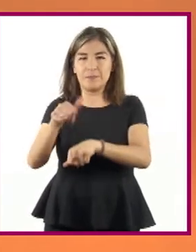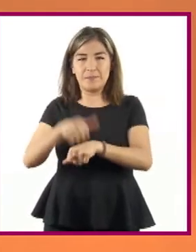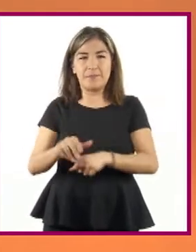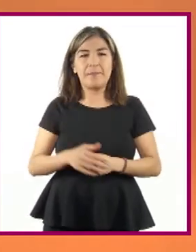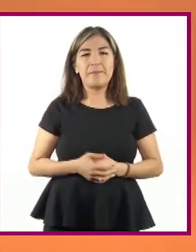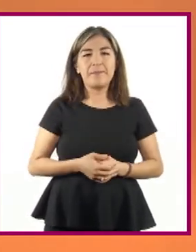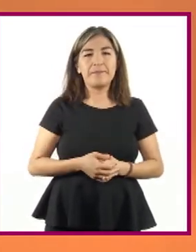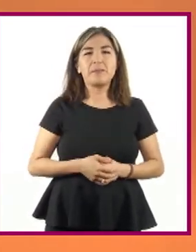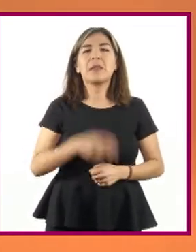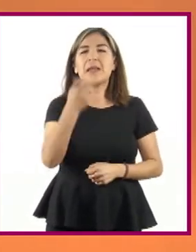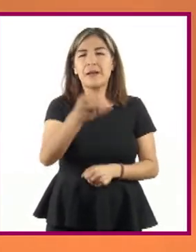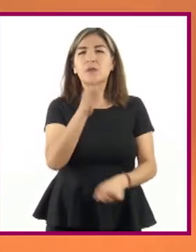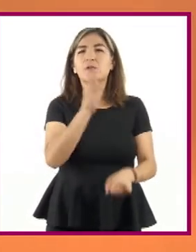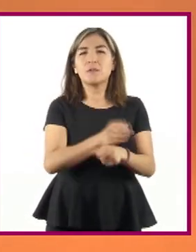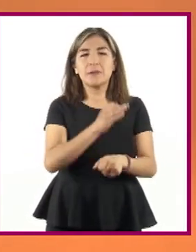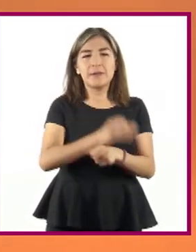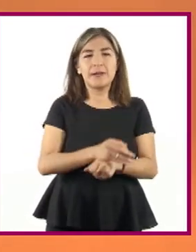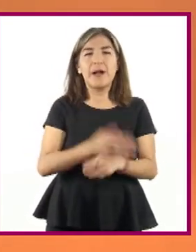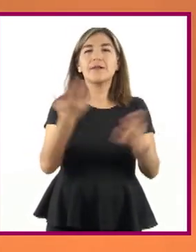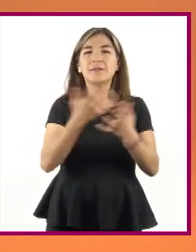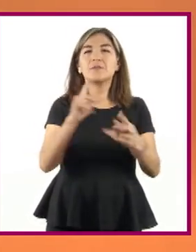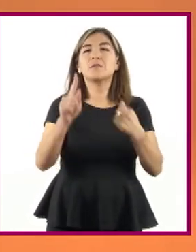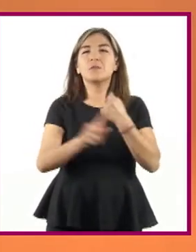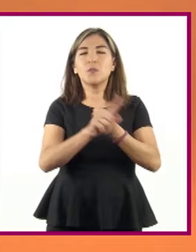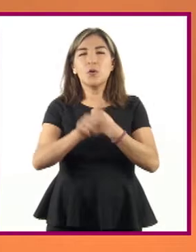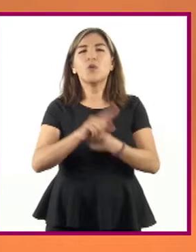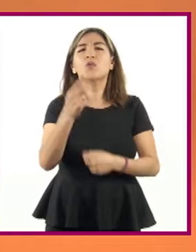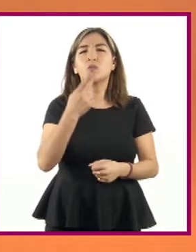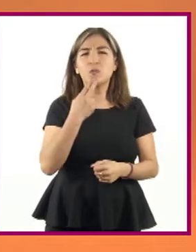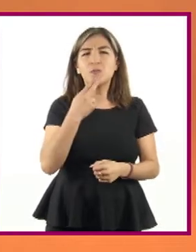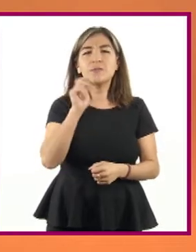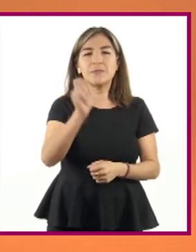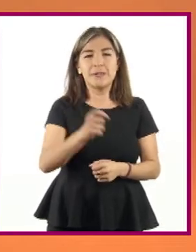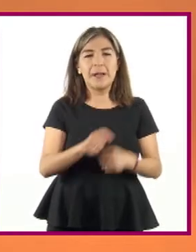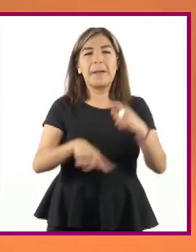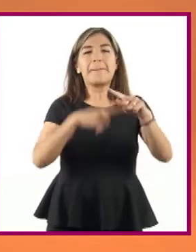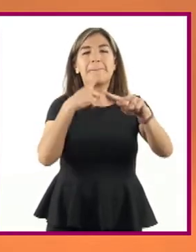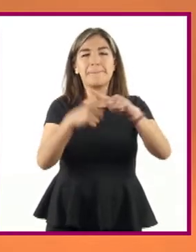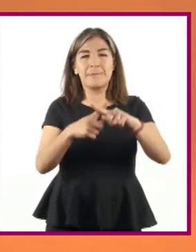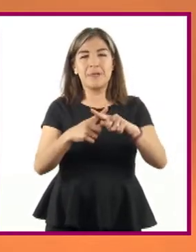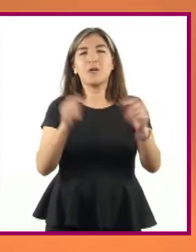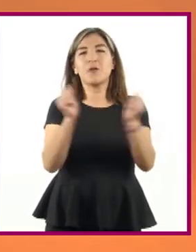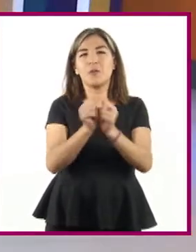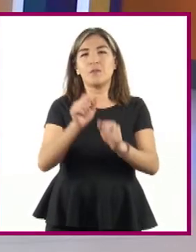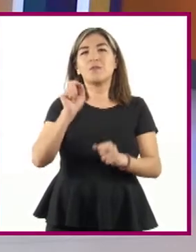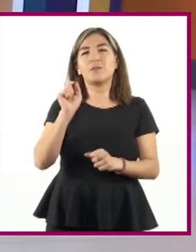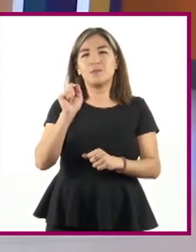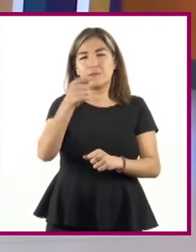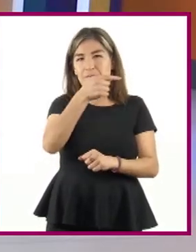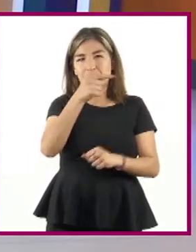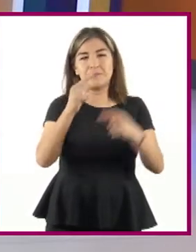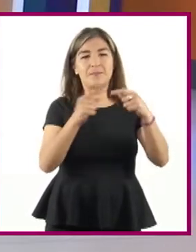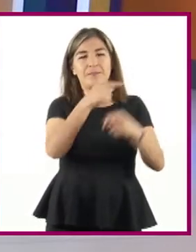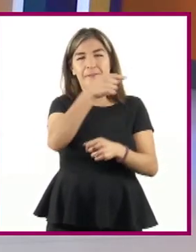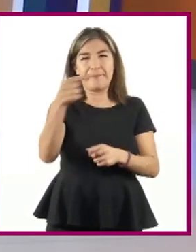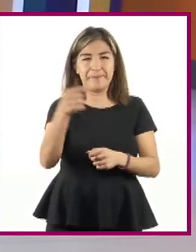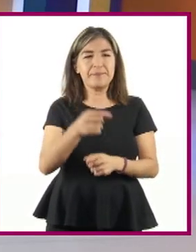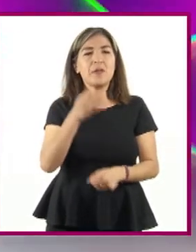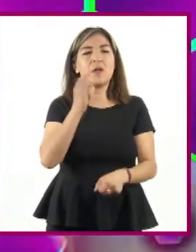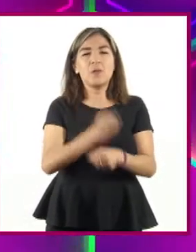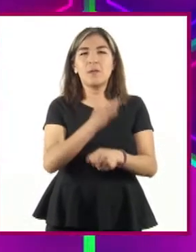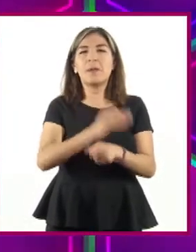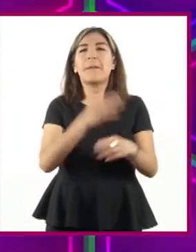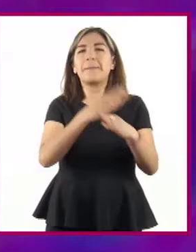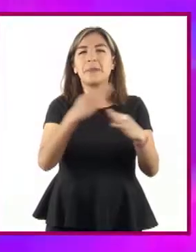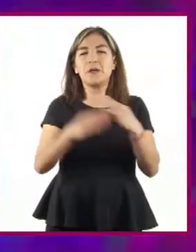ello, resolveremos problemas en donde utilizaremos la multiplicación de fracciones. Los materiales que vamos a